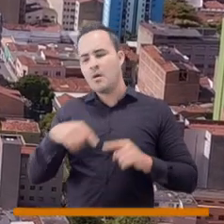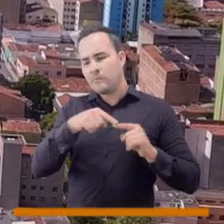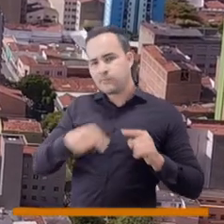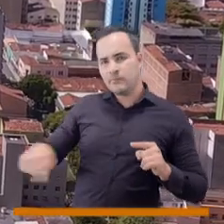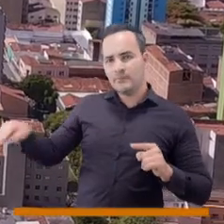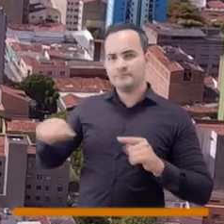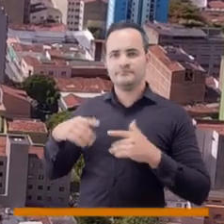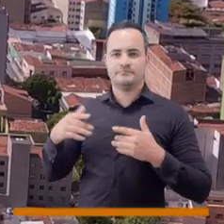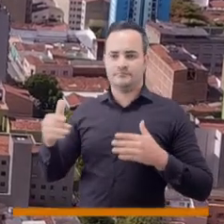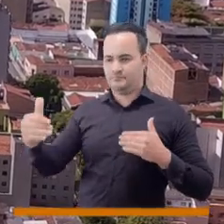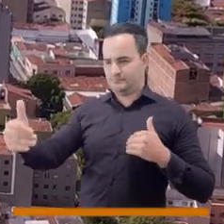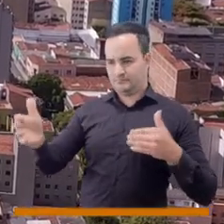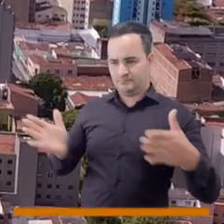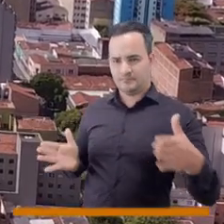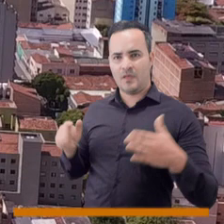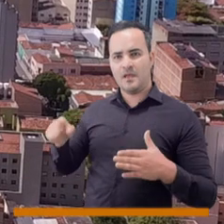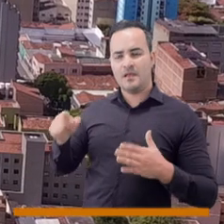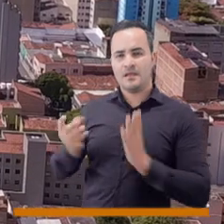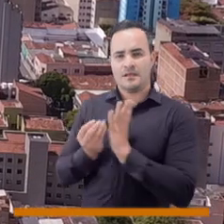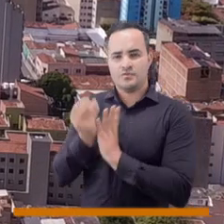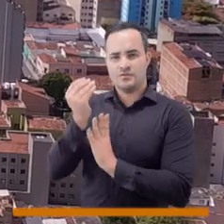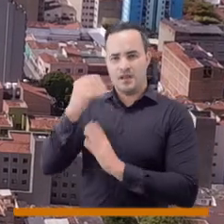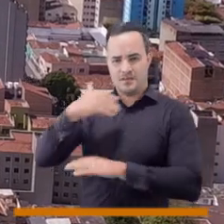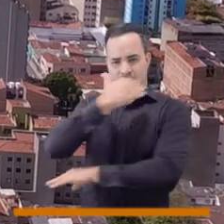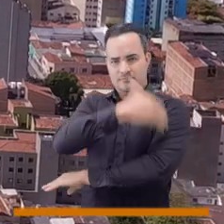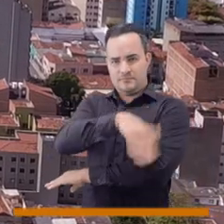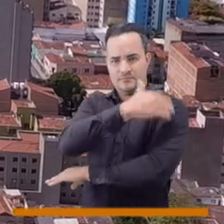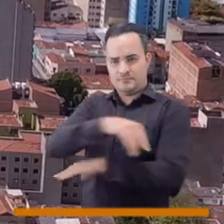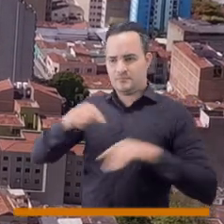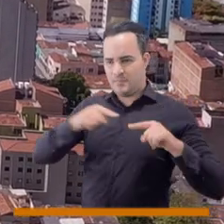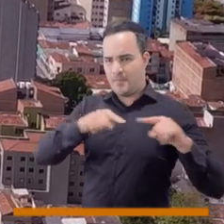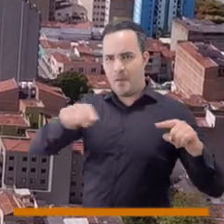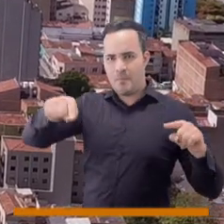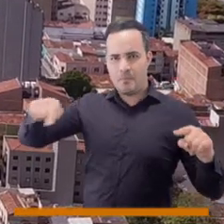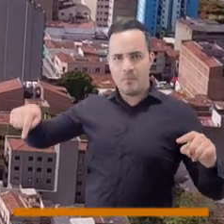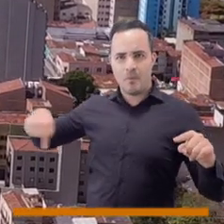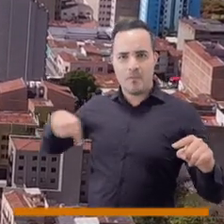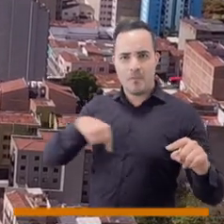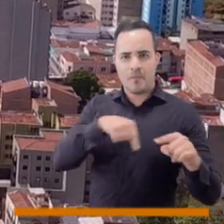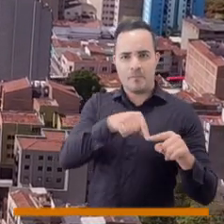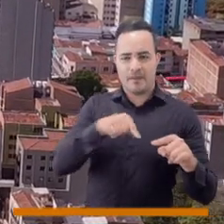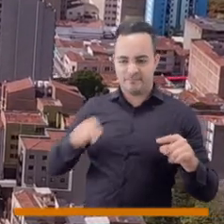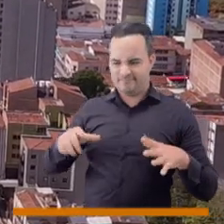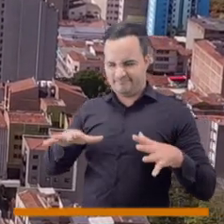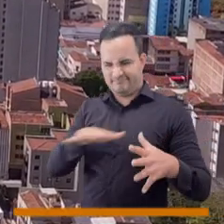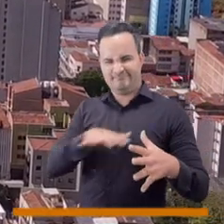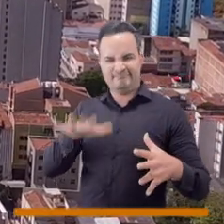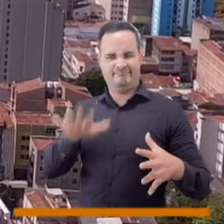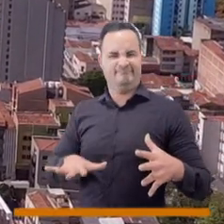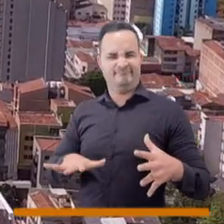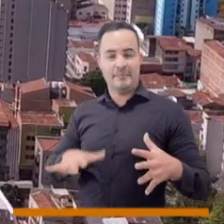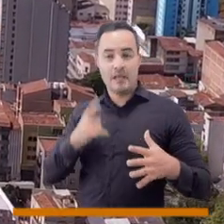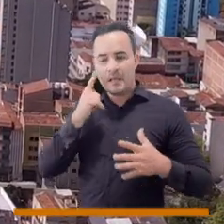Industriales, acá cerca del canal. Es una estrategia de focalización